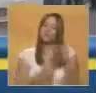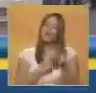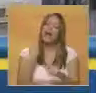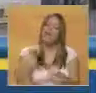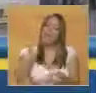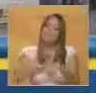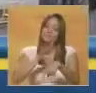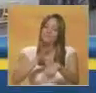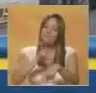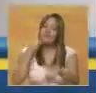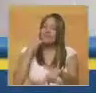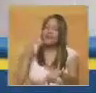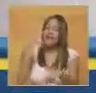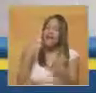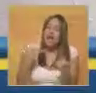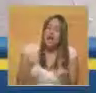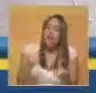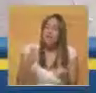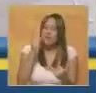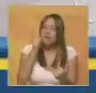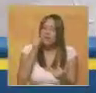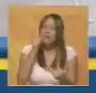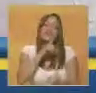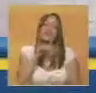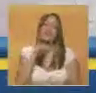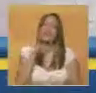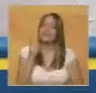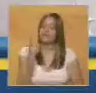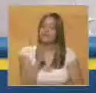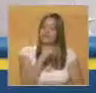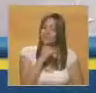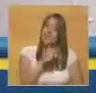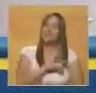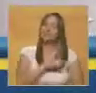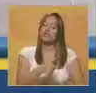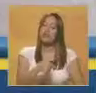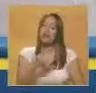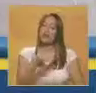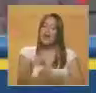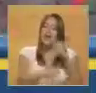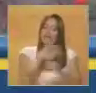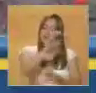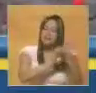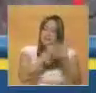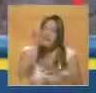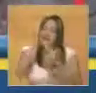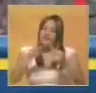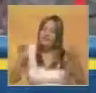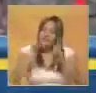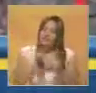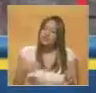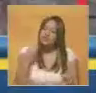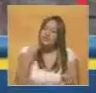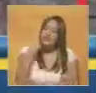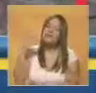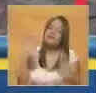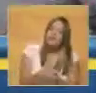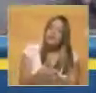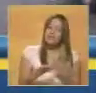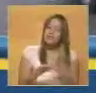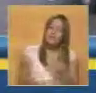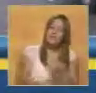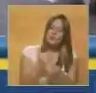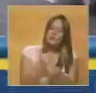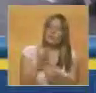forense de bellomonte Hasta el momento El cadáver no ha sido identificado las autoridades se encuentran realizando Las investigaciones pertinentes para dar con el